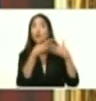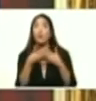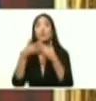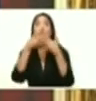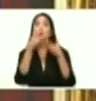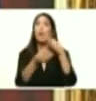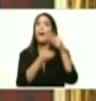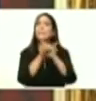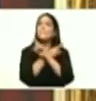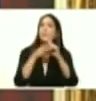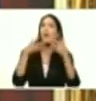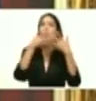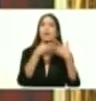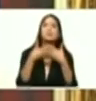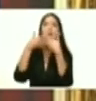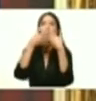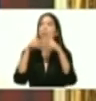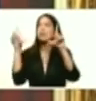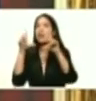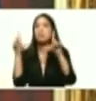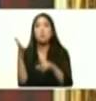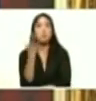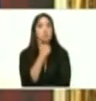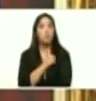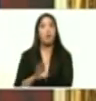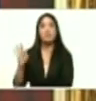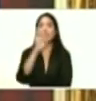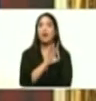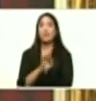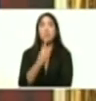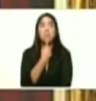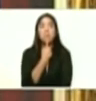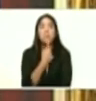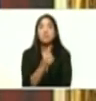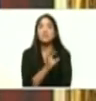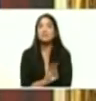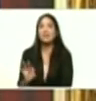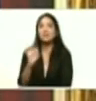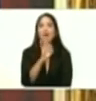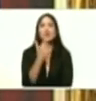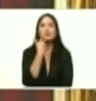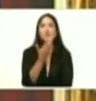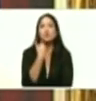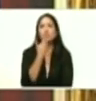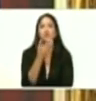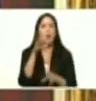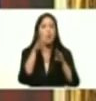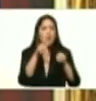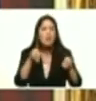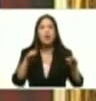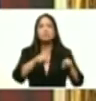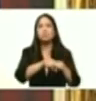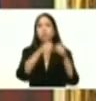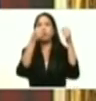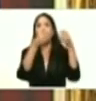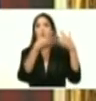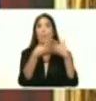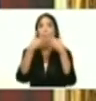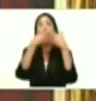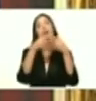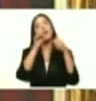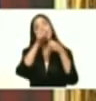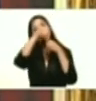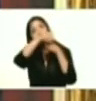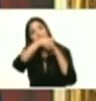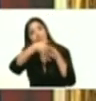tapan los medios de Estados Unidos. No dicen ni una palabra del método de fracking. Y están contaminando y destruyendo ese país. Y América, pues,